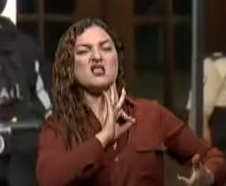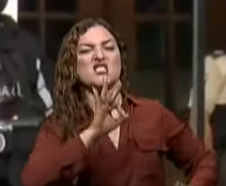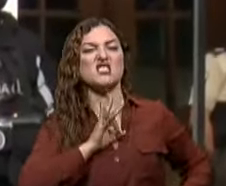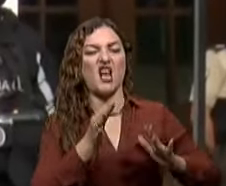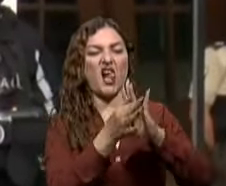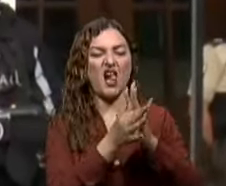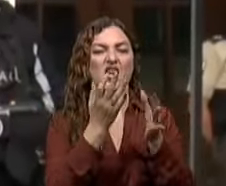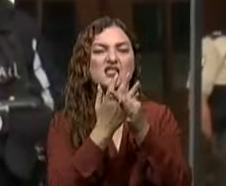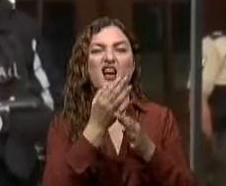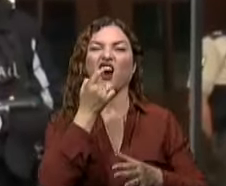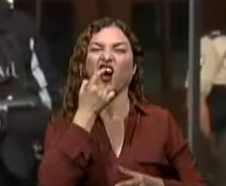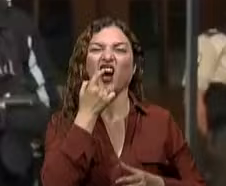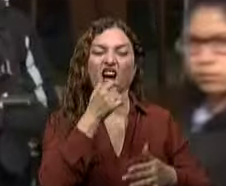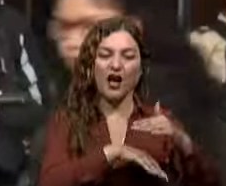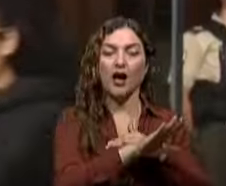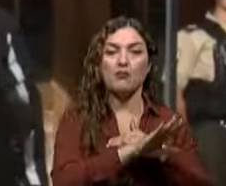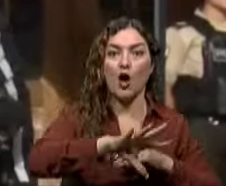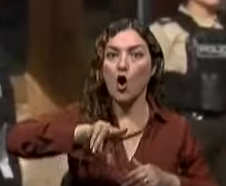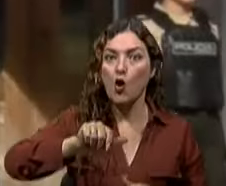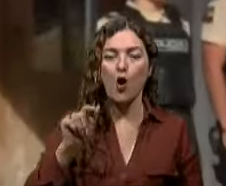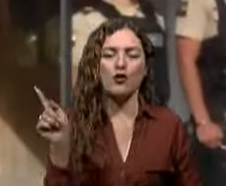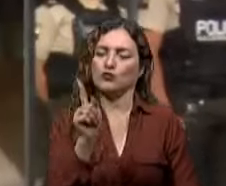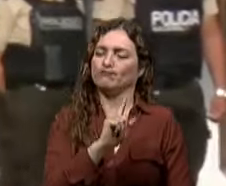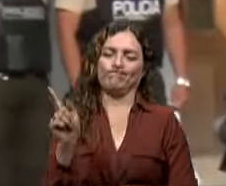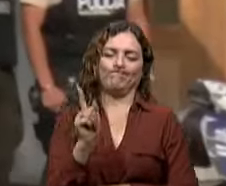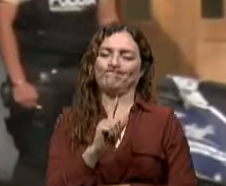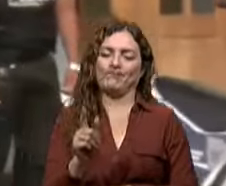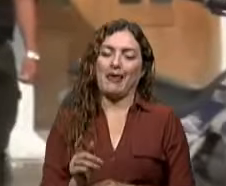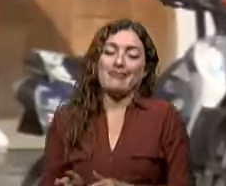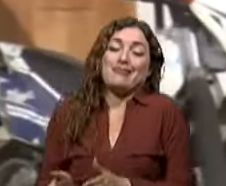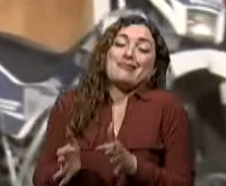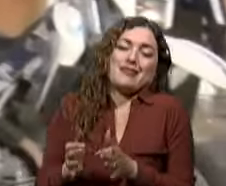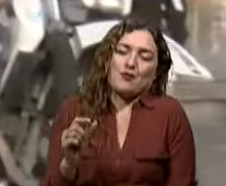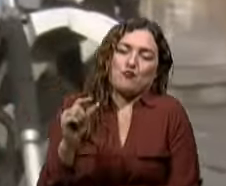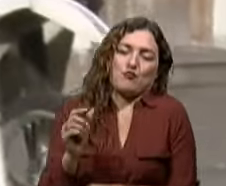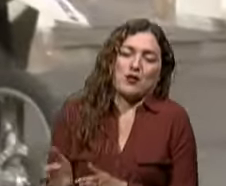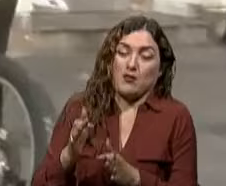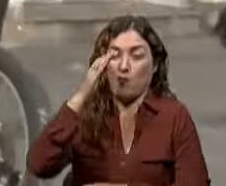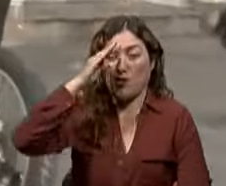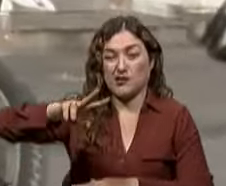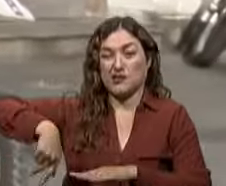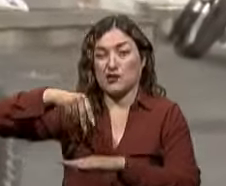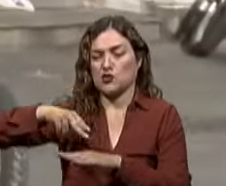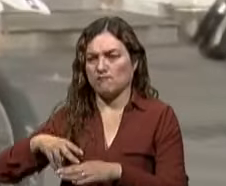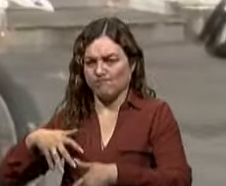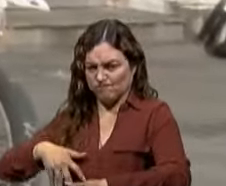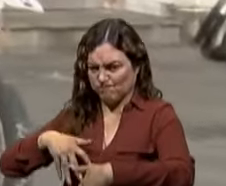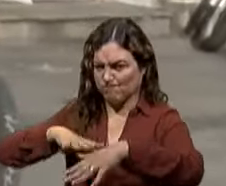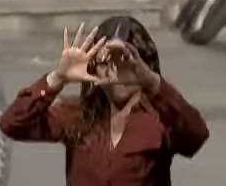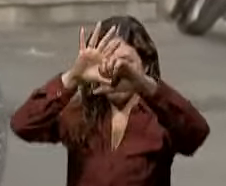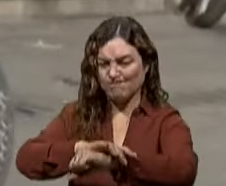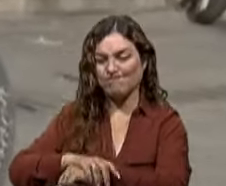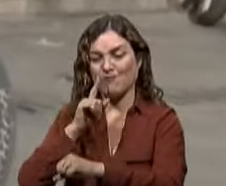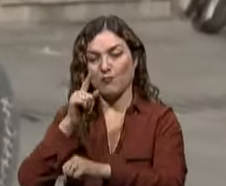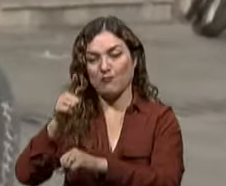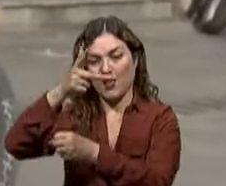existió ningún robo, fue un intento de robo. Gracias al accionar de la Policía Nacional y a la colaboración de los